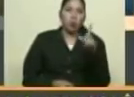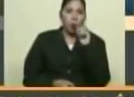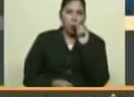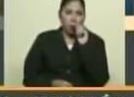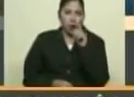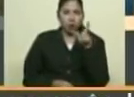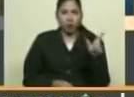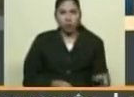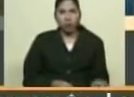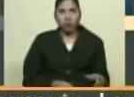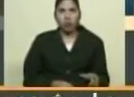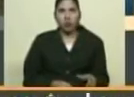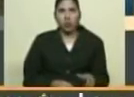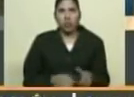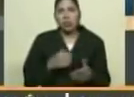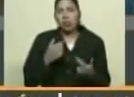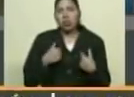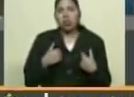instancias.